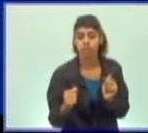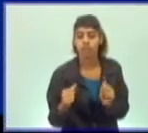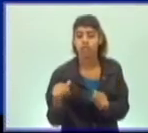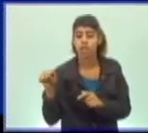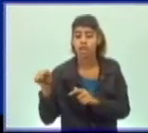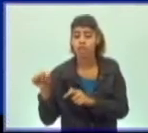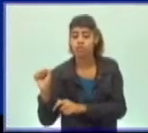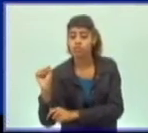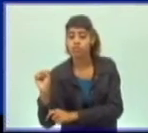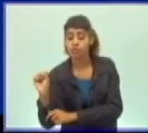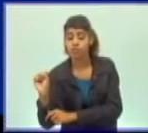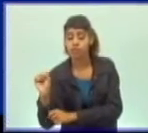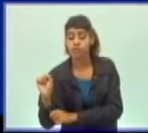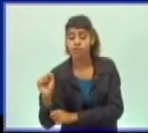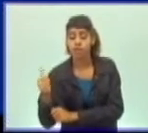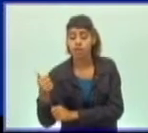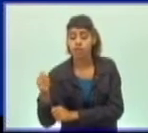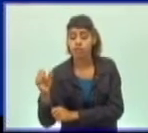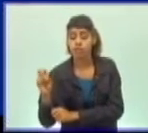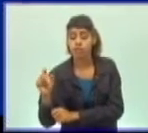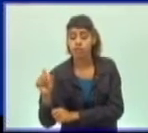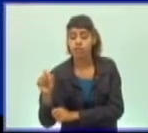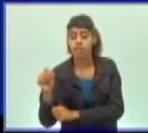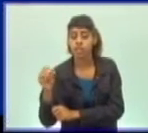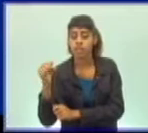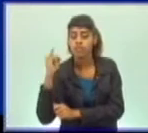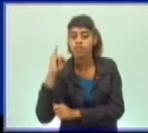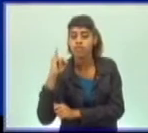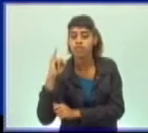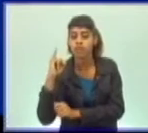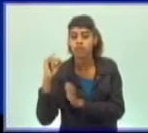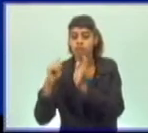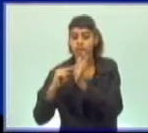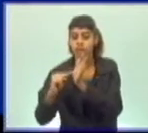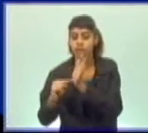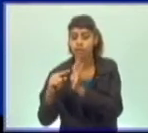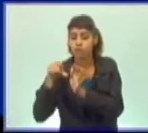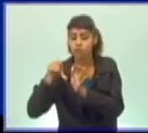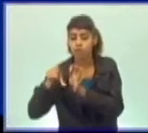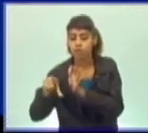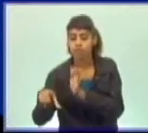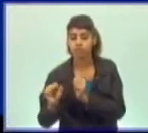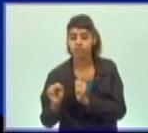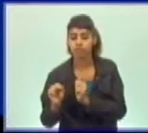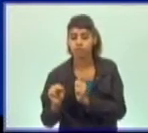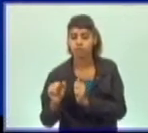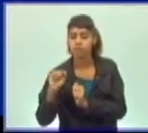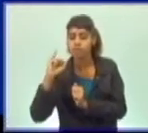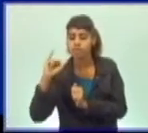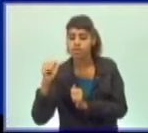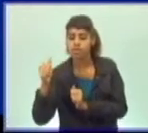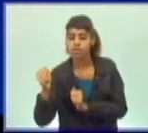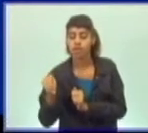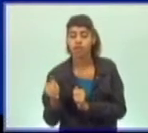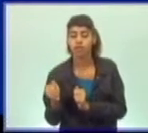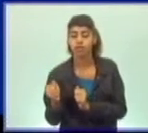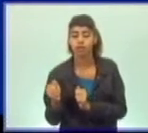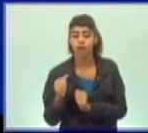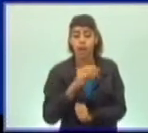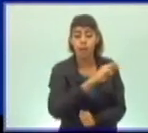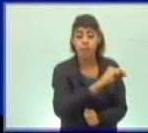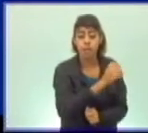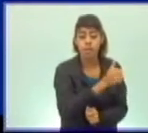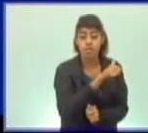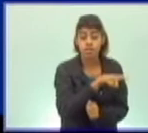que tiene seis electrones en su último nivel. ¿Por qué? Porque está en el grupo 6A. El magnesio, como tiene